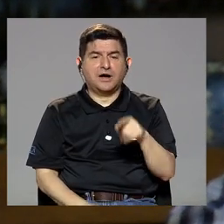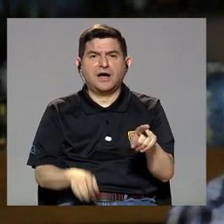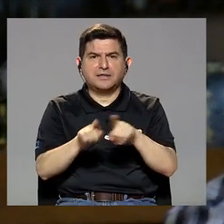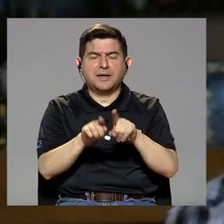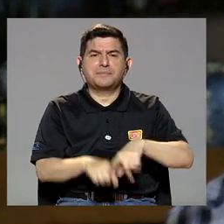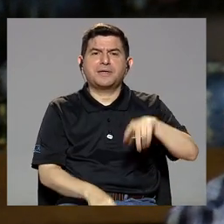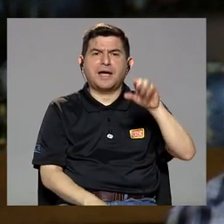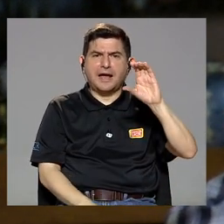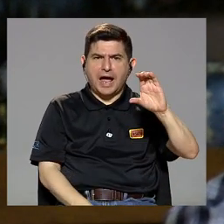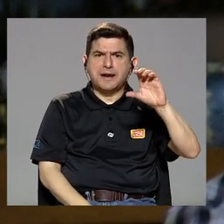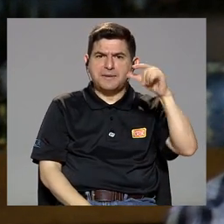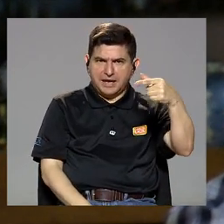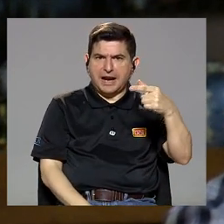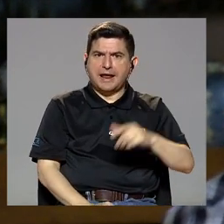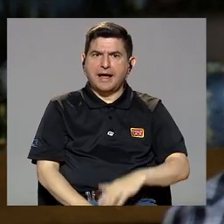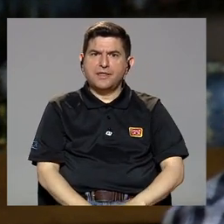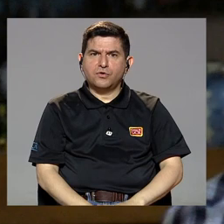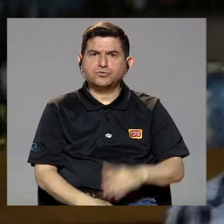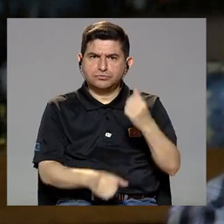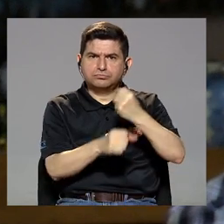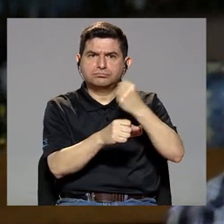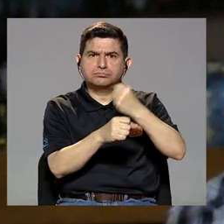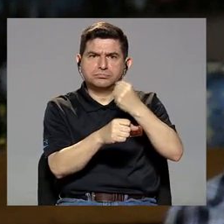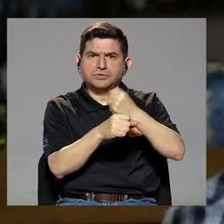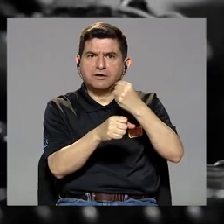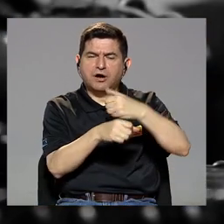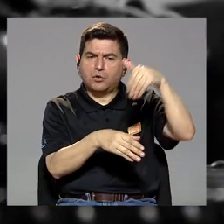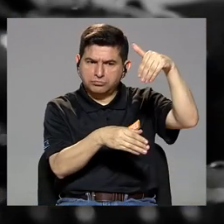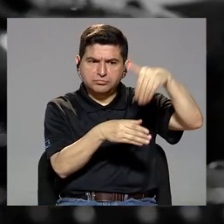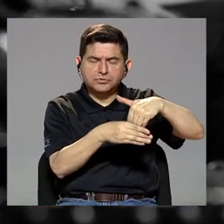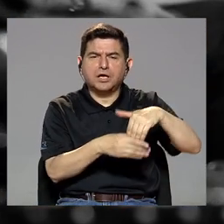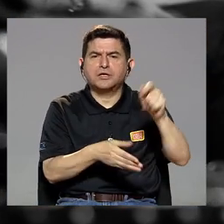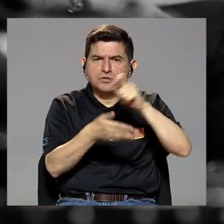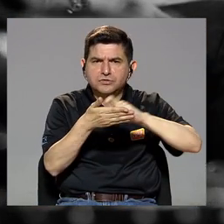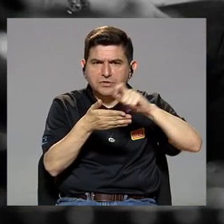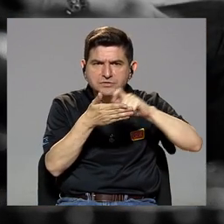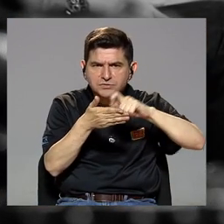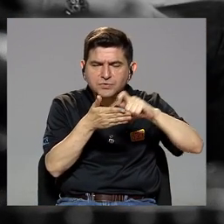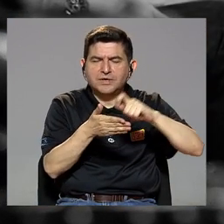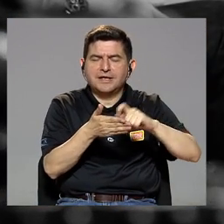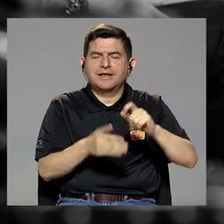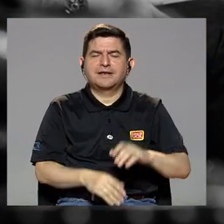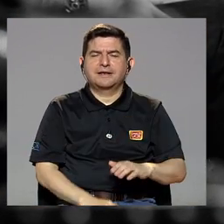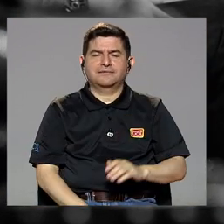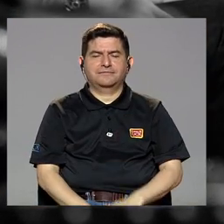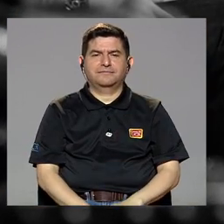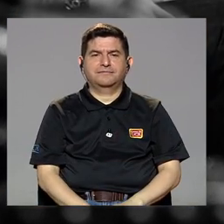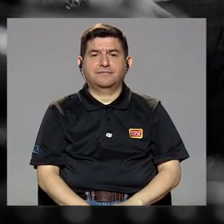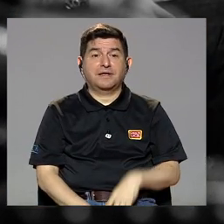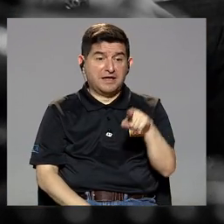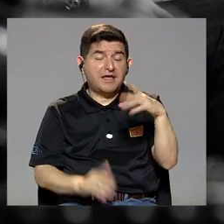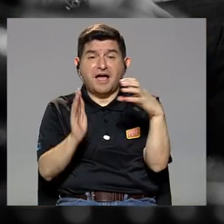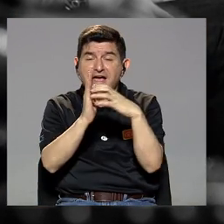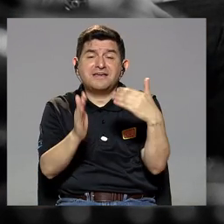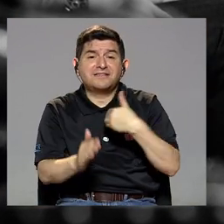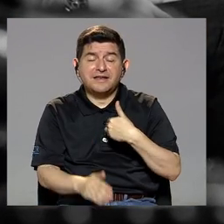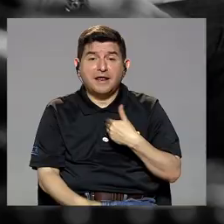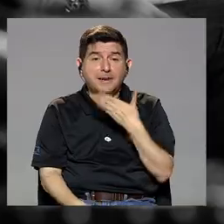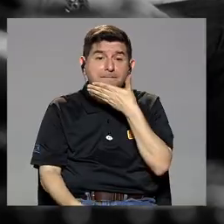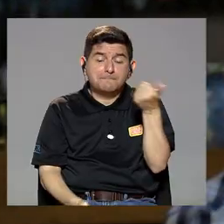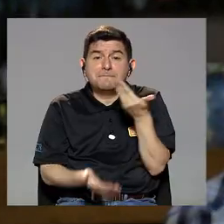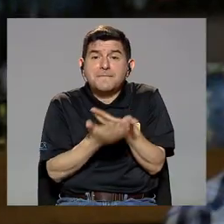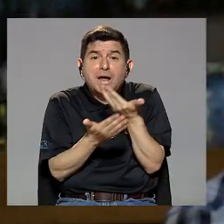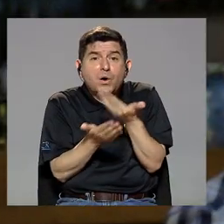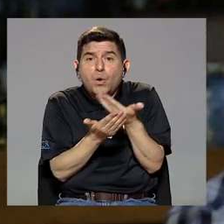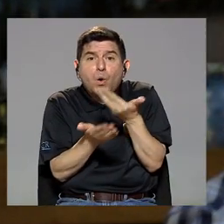granados están trabajando en en la escuelita era mi abuelita y aitana bien es decir la mejor pruebas que